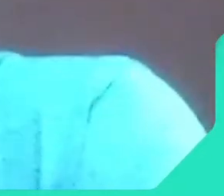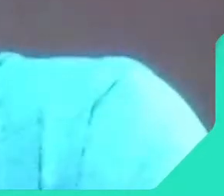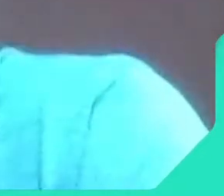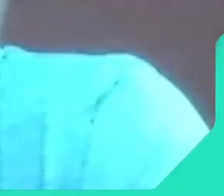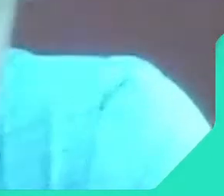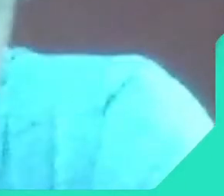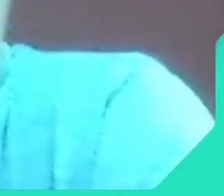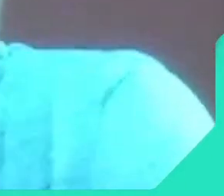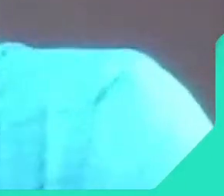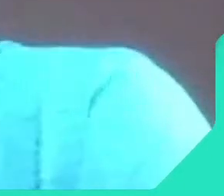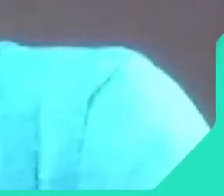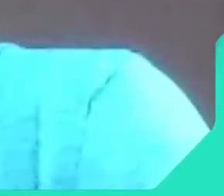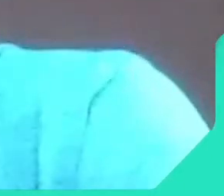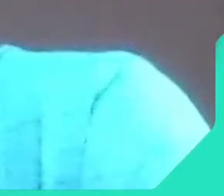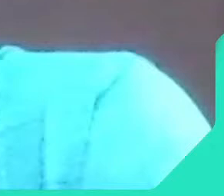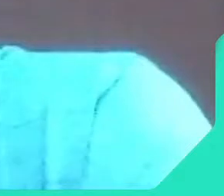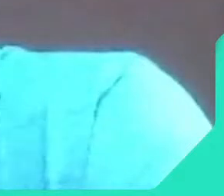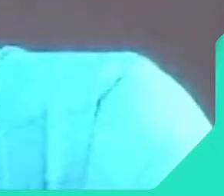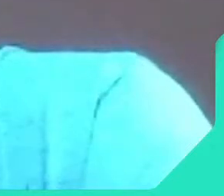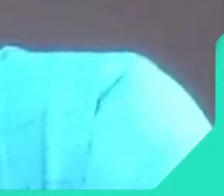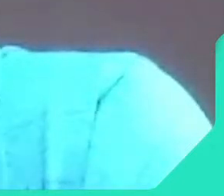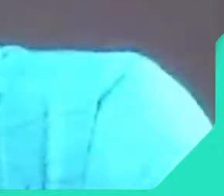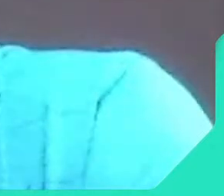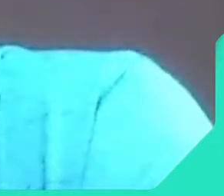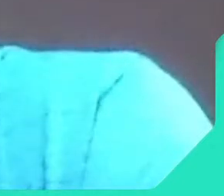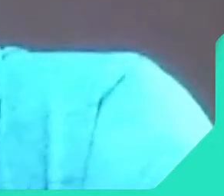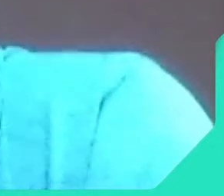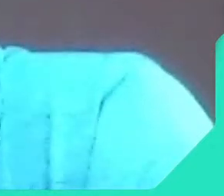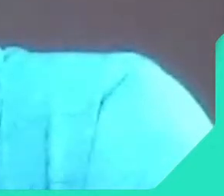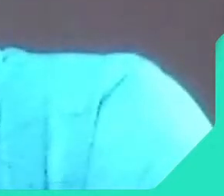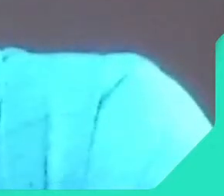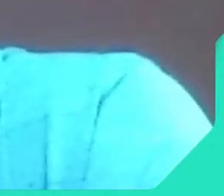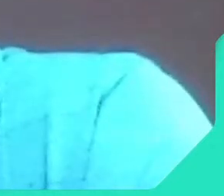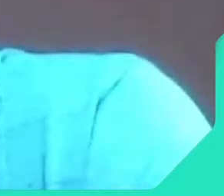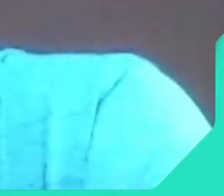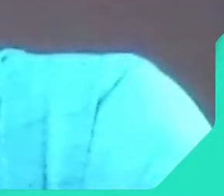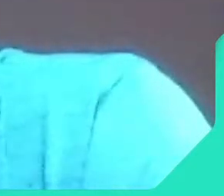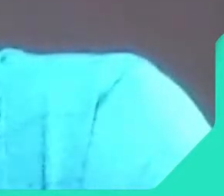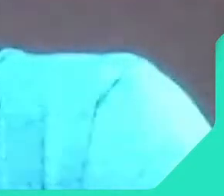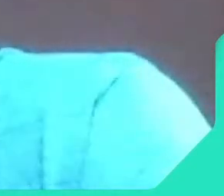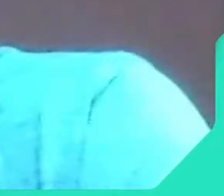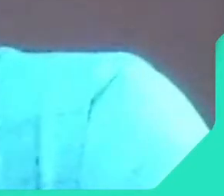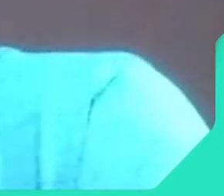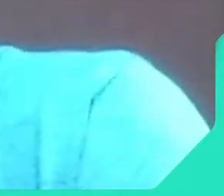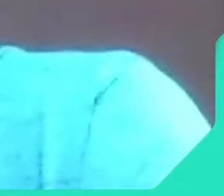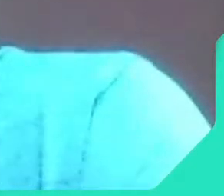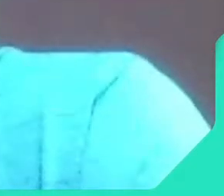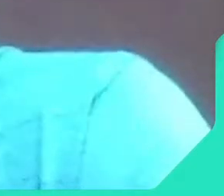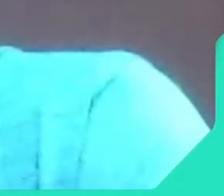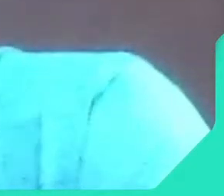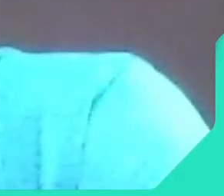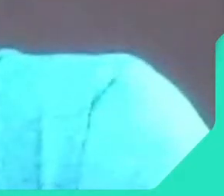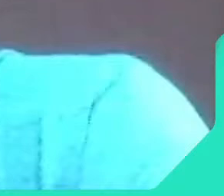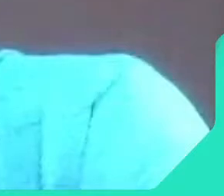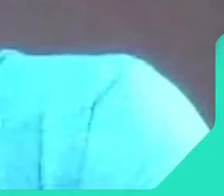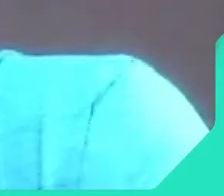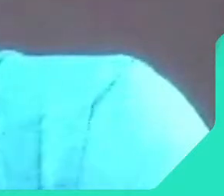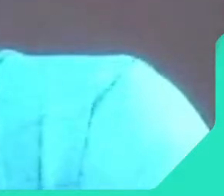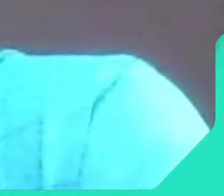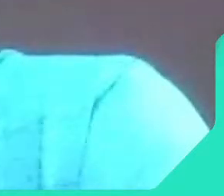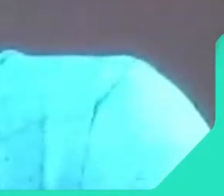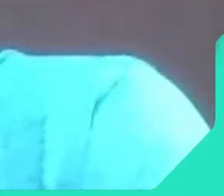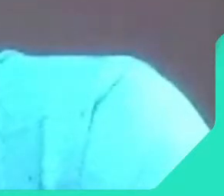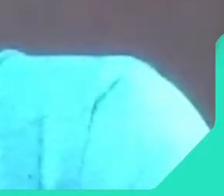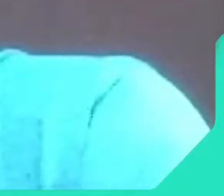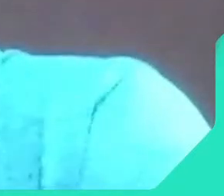algunas otras facultades de la UNE tal vez esa gente que está viendo, conectándose exclusivamente a esta jornada de